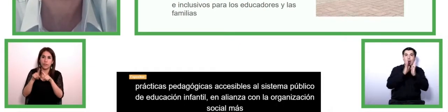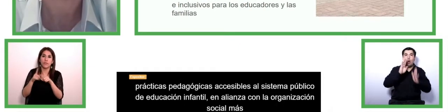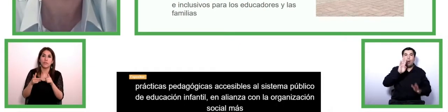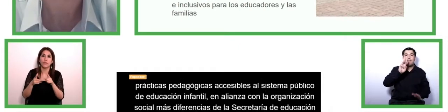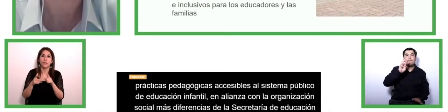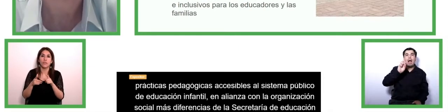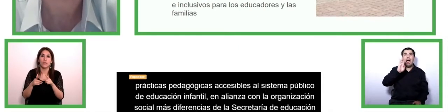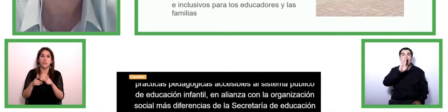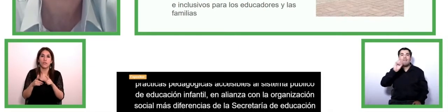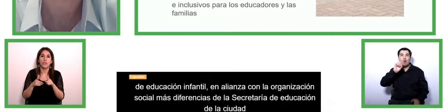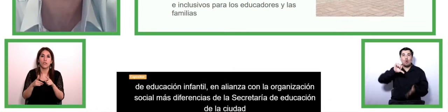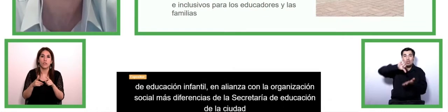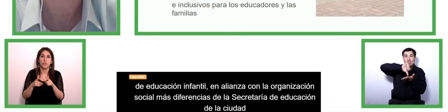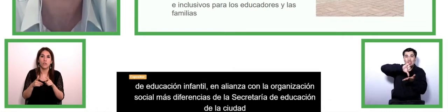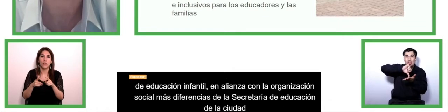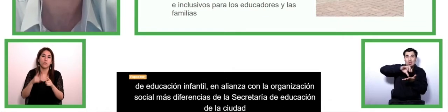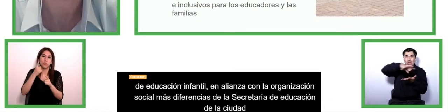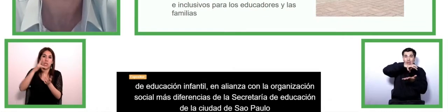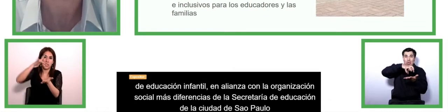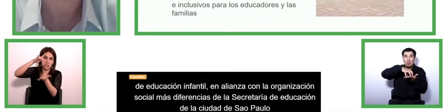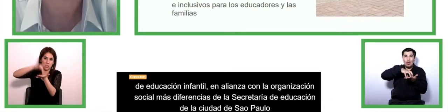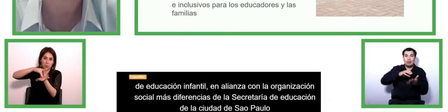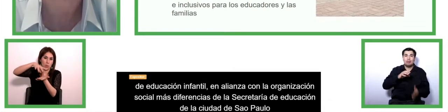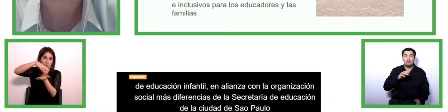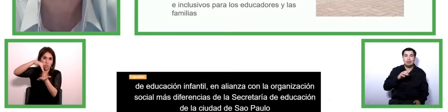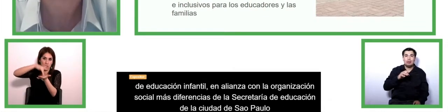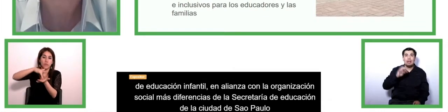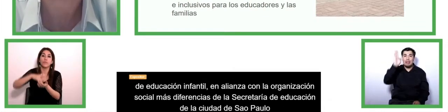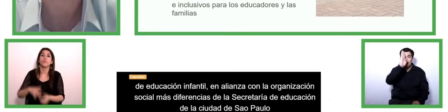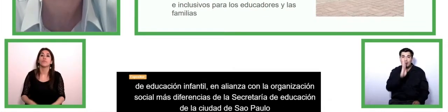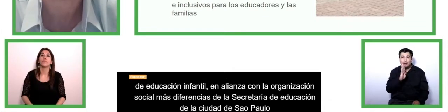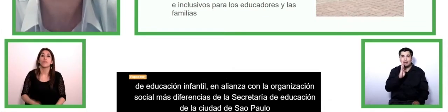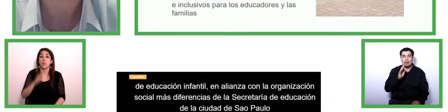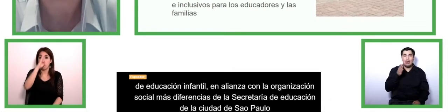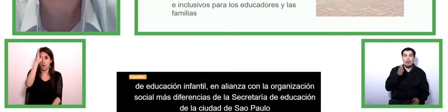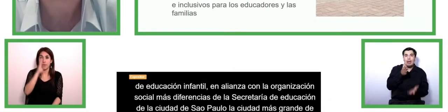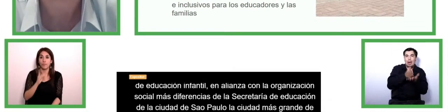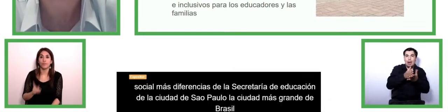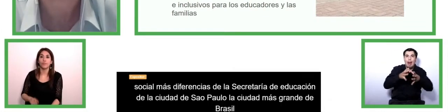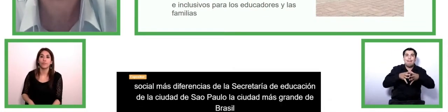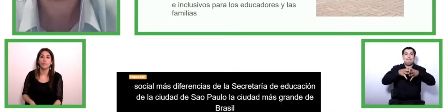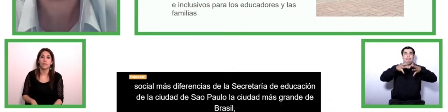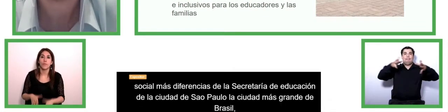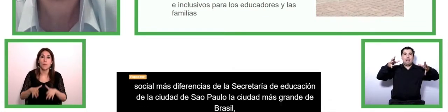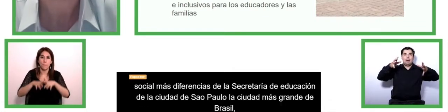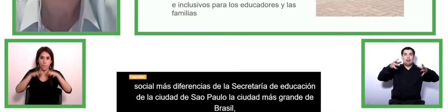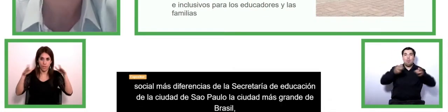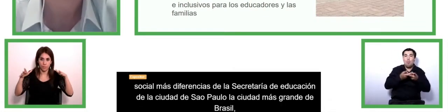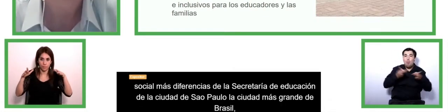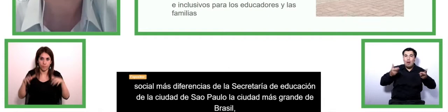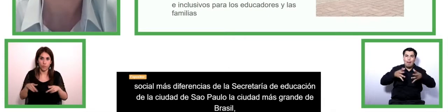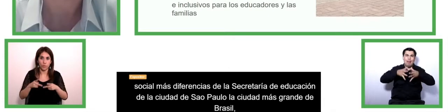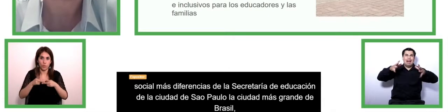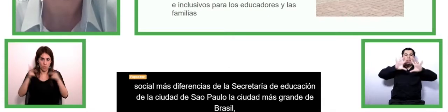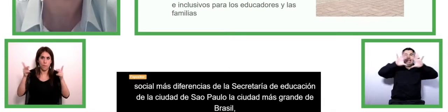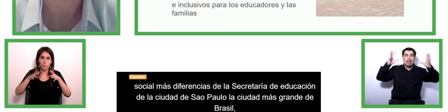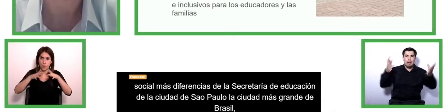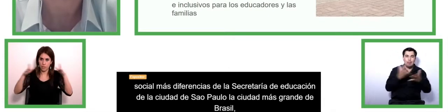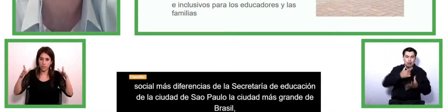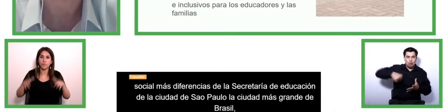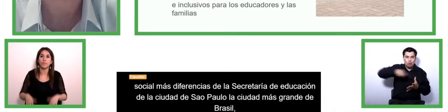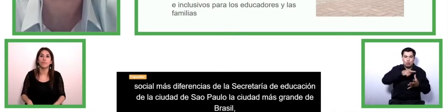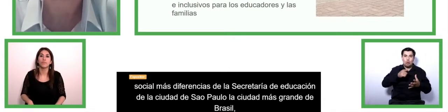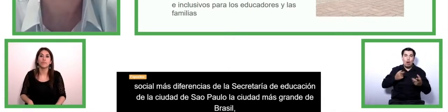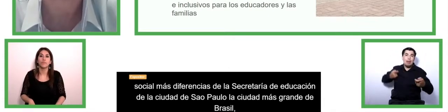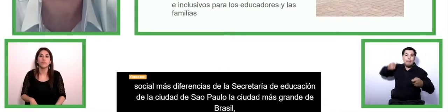San Pablo, la ciudad más grande de Brasil y una de las redes de escuelas públicas más grandes del mundo, nosotros invertimos